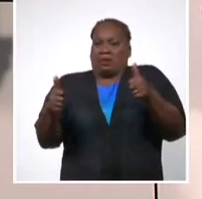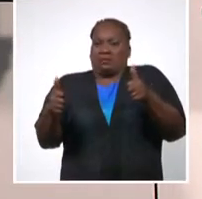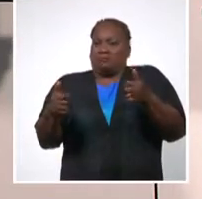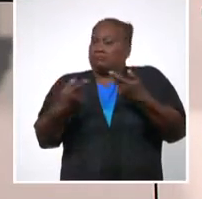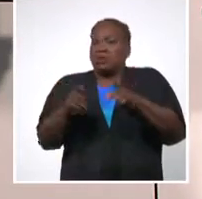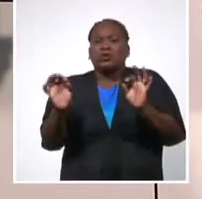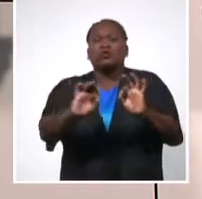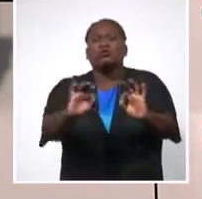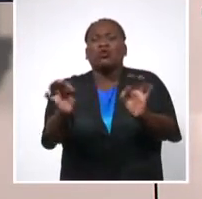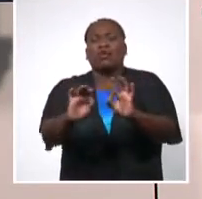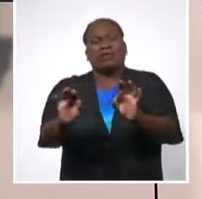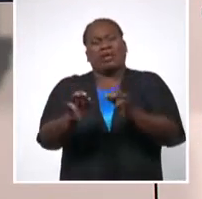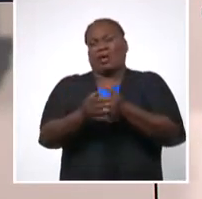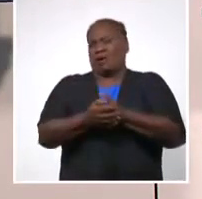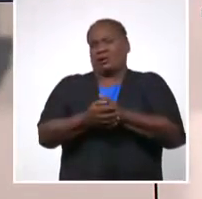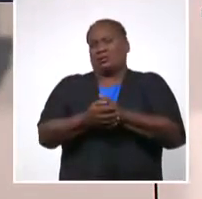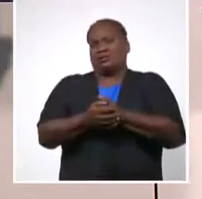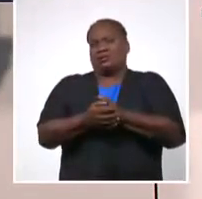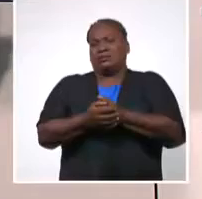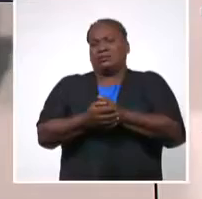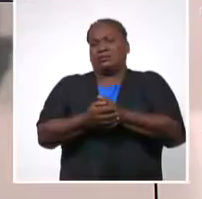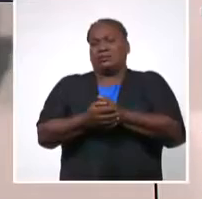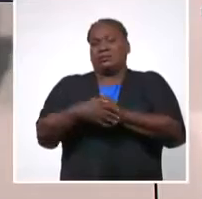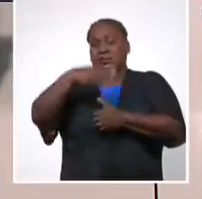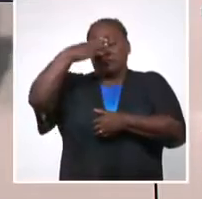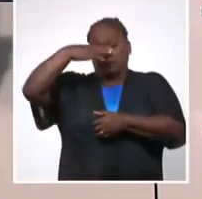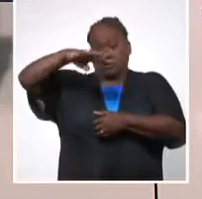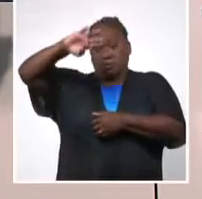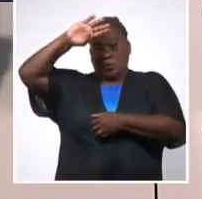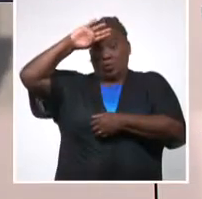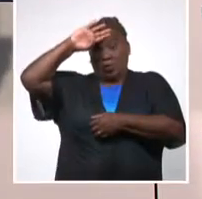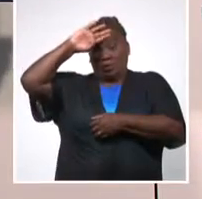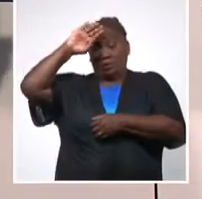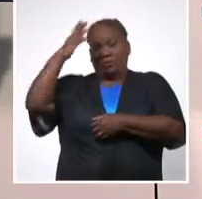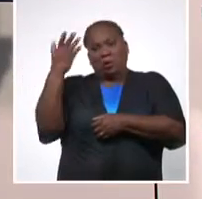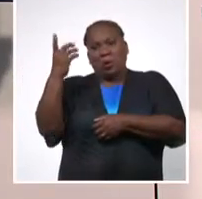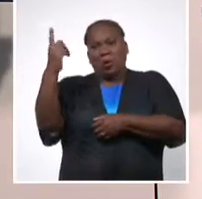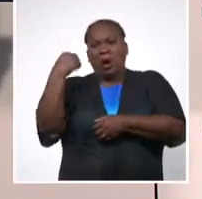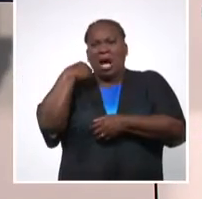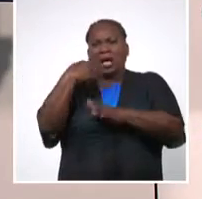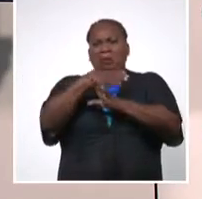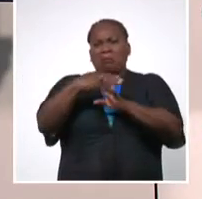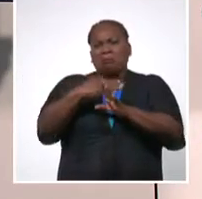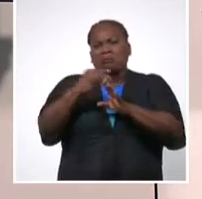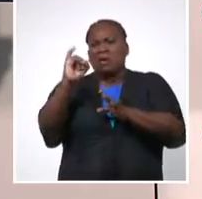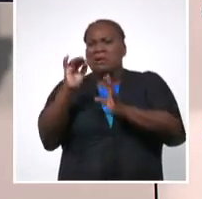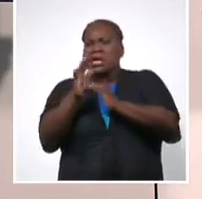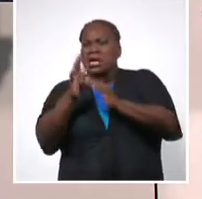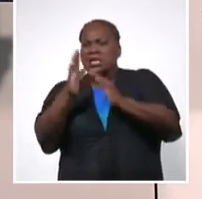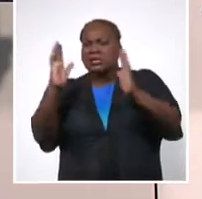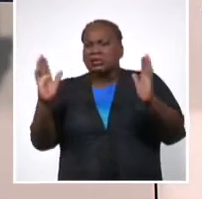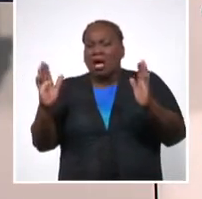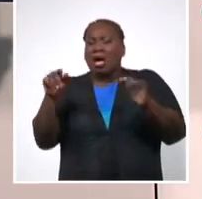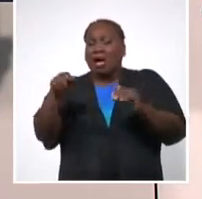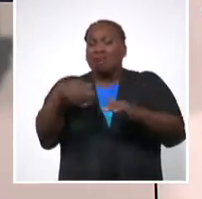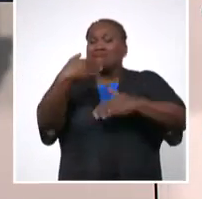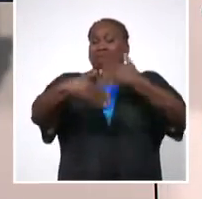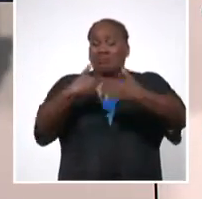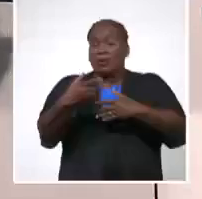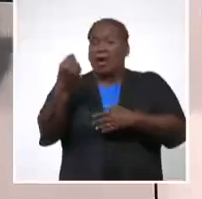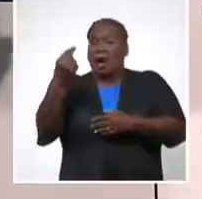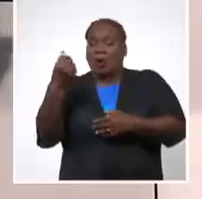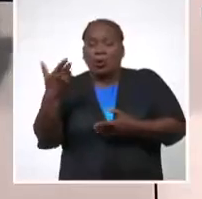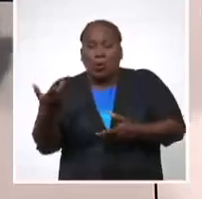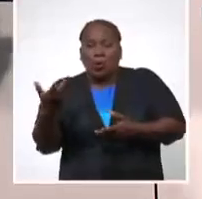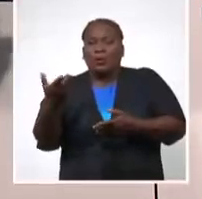Para eso todavía falta mucho tiempo. Cuba, durante más de medio año, en medio también de tensiones financieras más difíciles